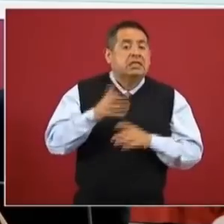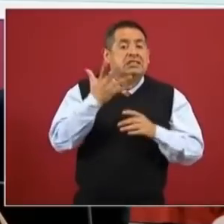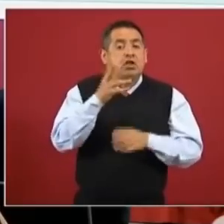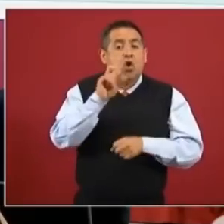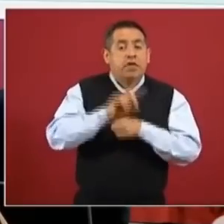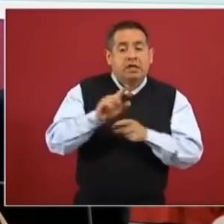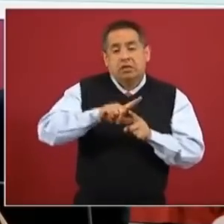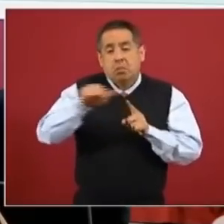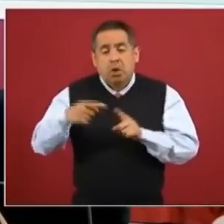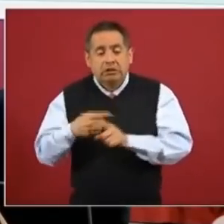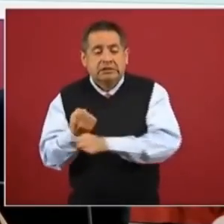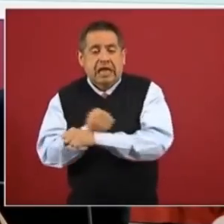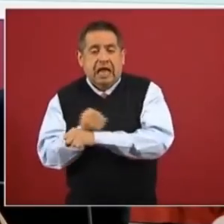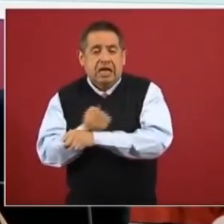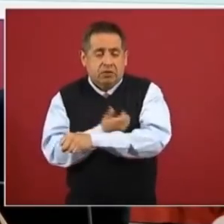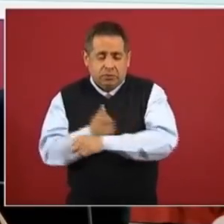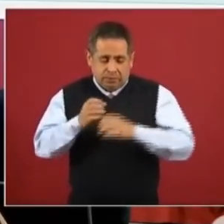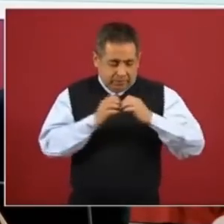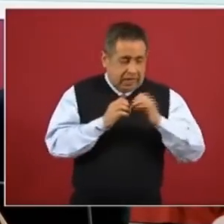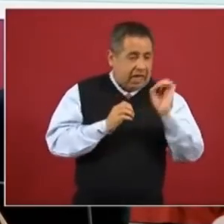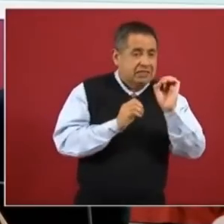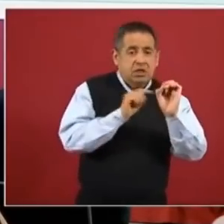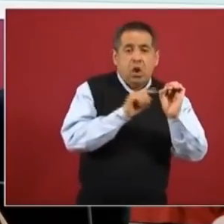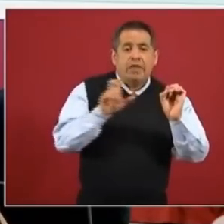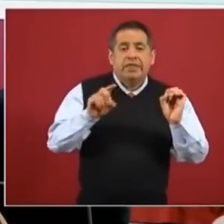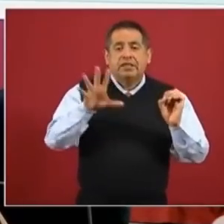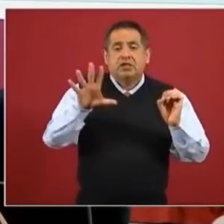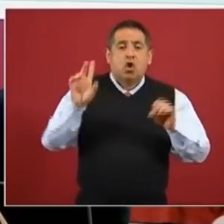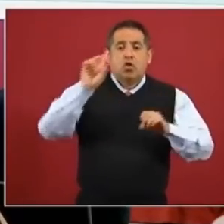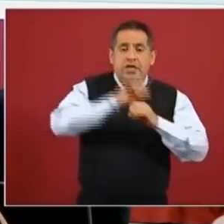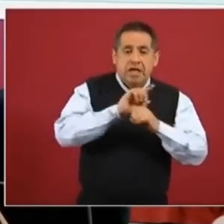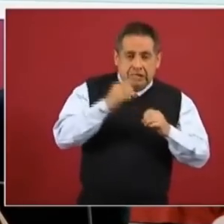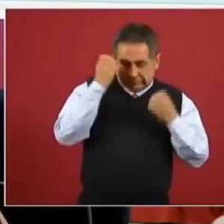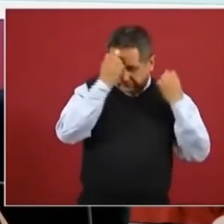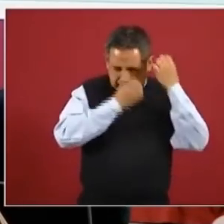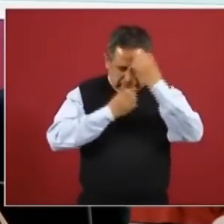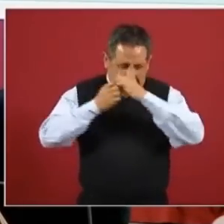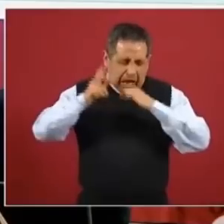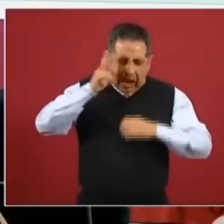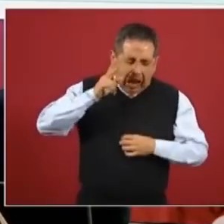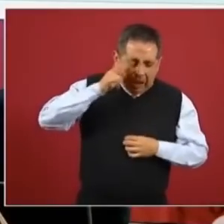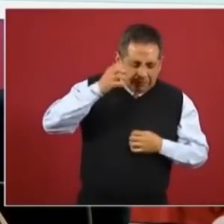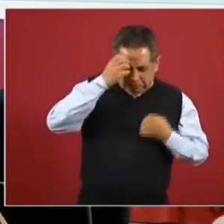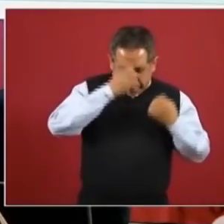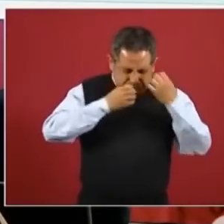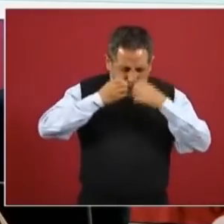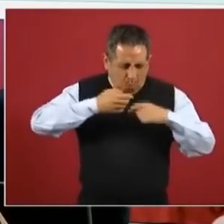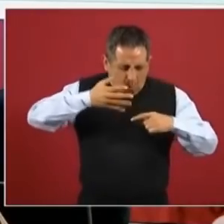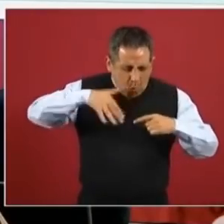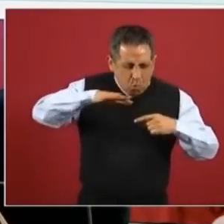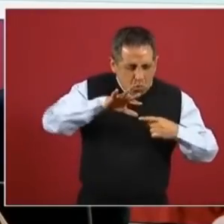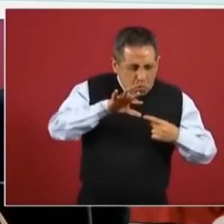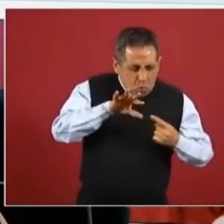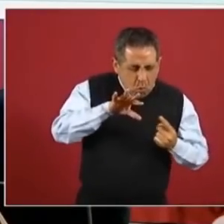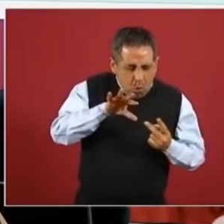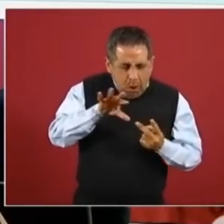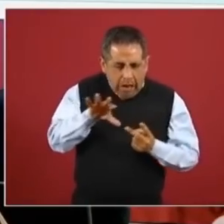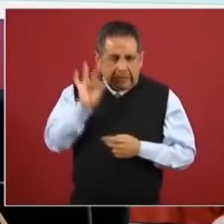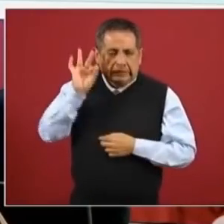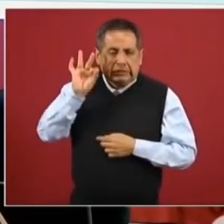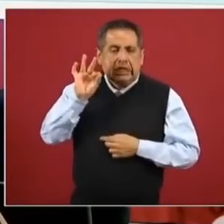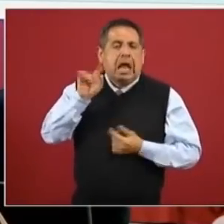muestra de sangre y tendré de 0 a 35 días para que tomen esa muestra de sangre y busquen ese virus